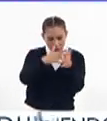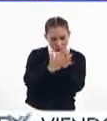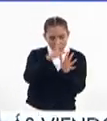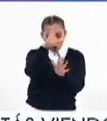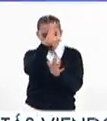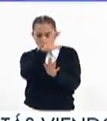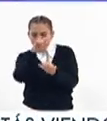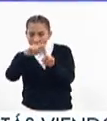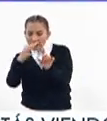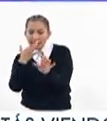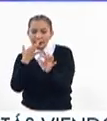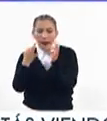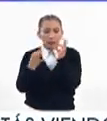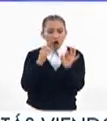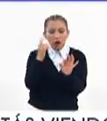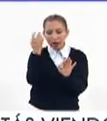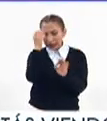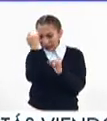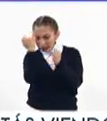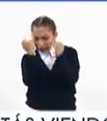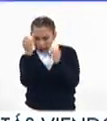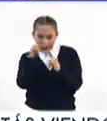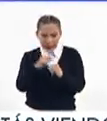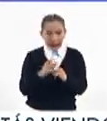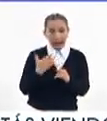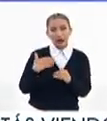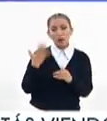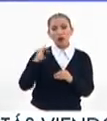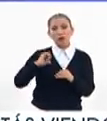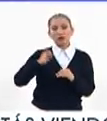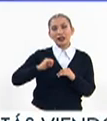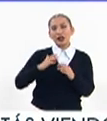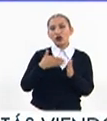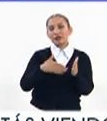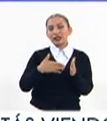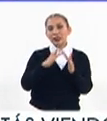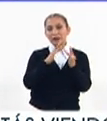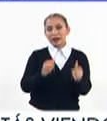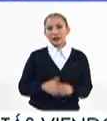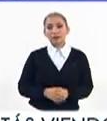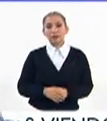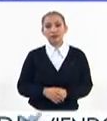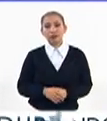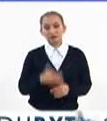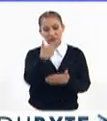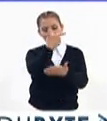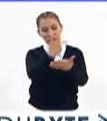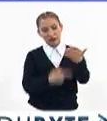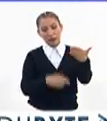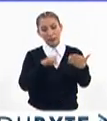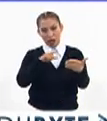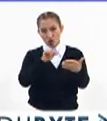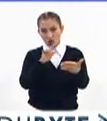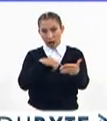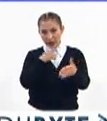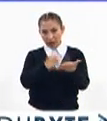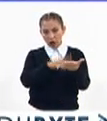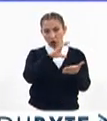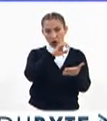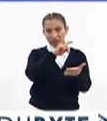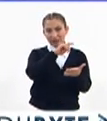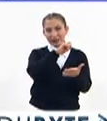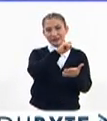de culturas y sabores con técnicas clásicas de la cocina francesa. La idea del menú que proponemos en La Condesa